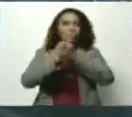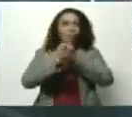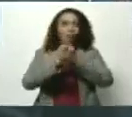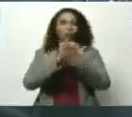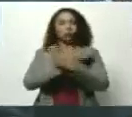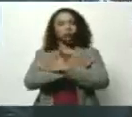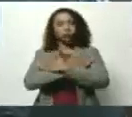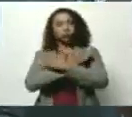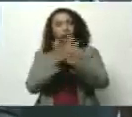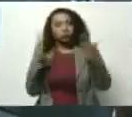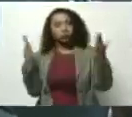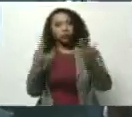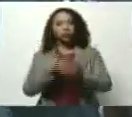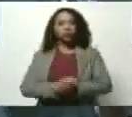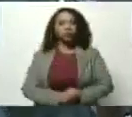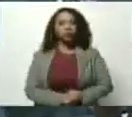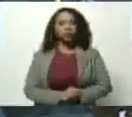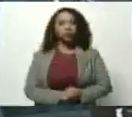generosidad